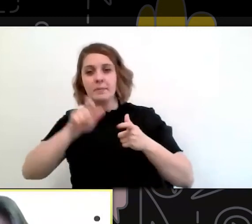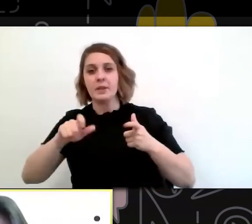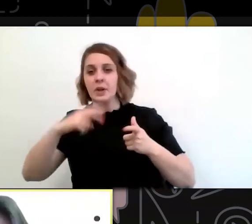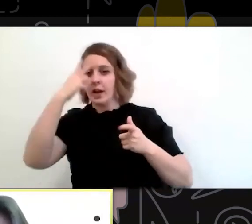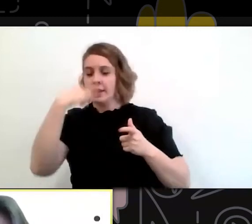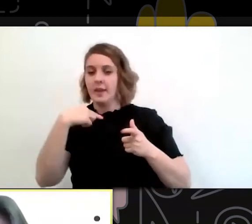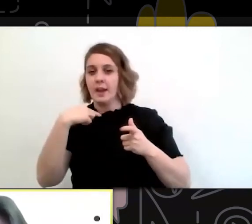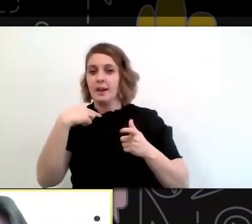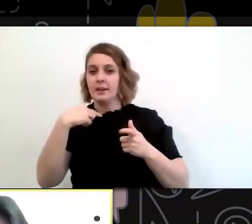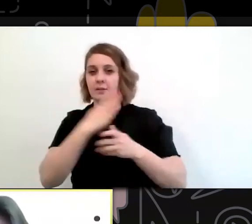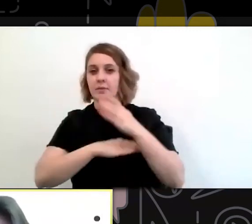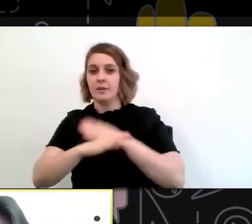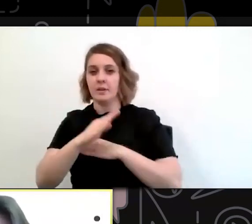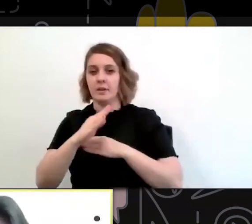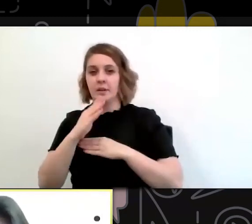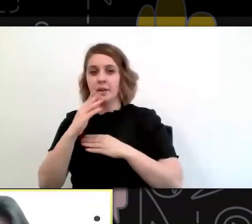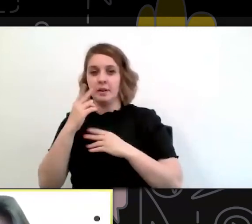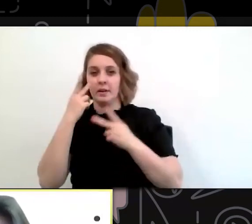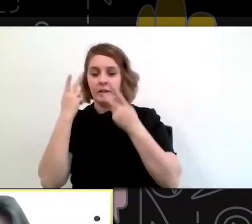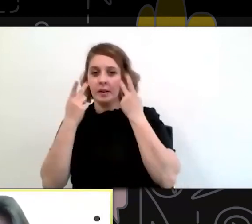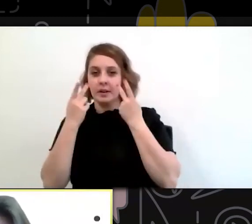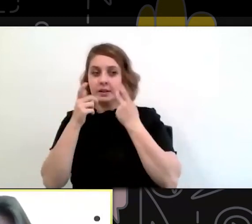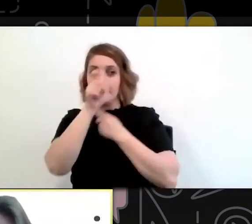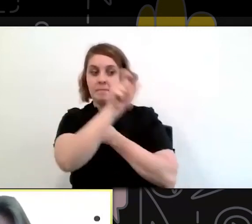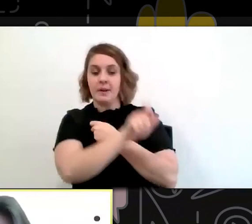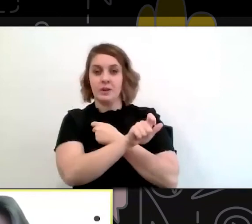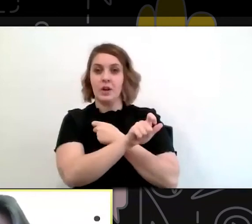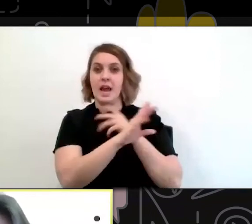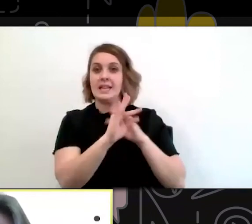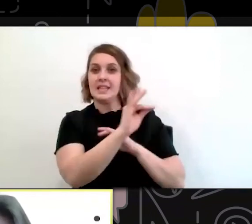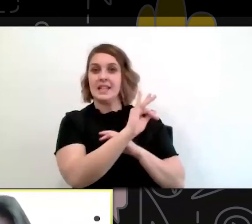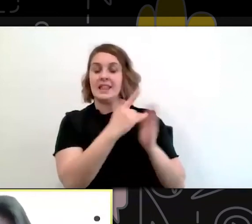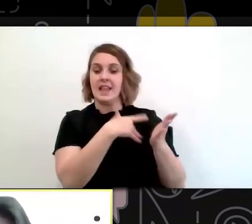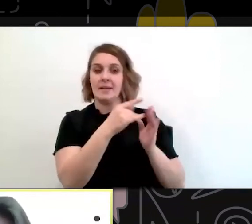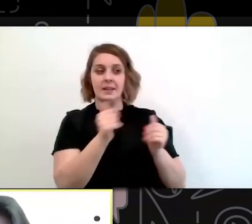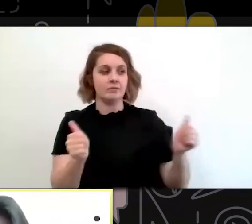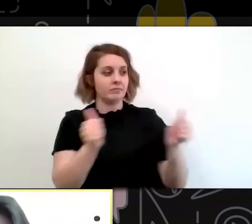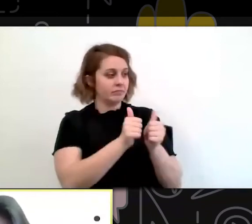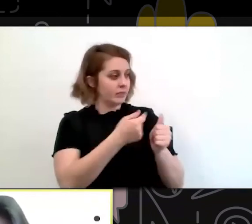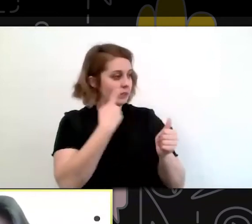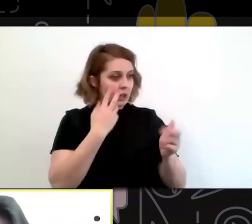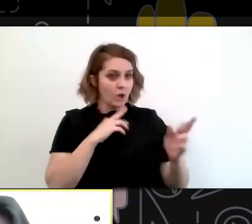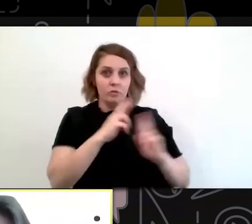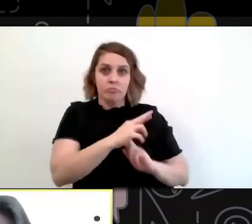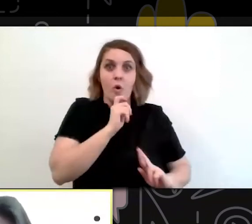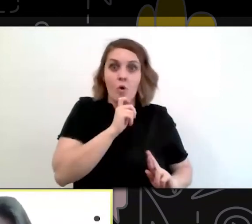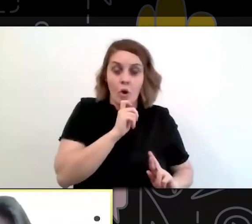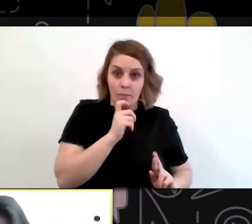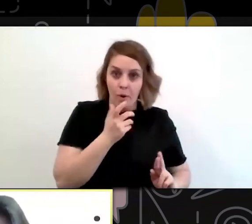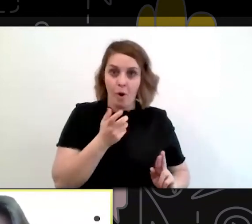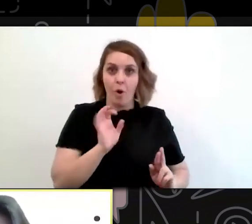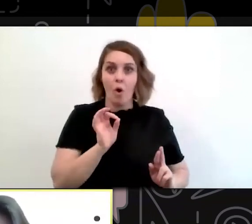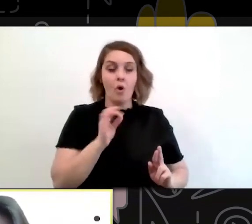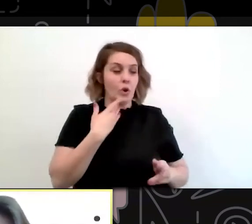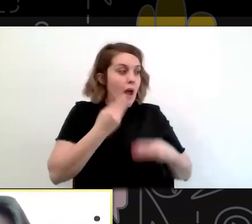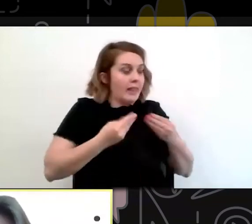deficientes visuales que conviven con personas diabéticas y que en un momento dado tienen que saber cómo reaccionar y cómo